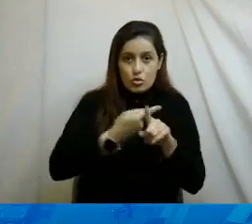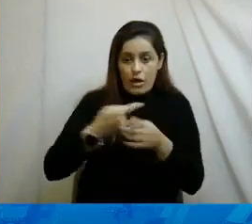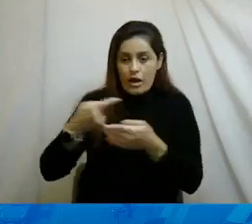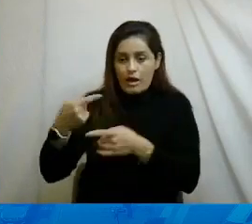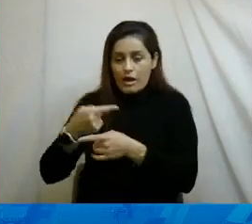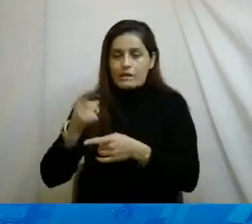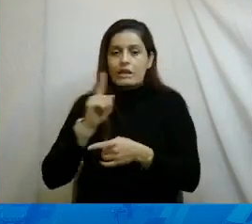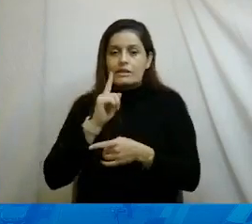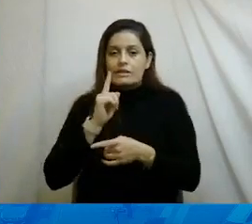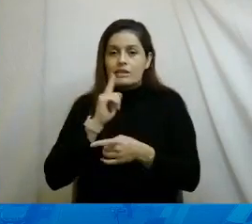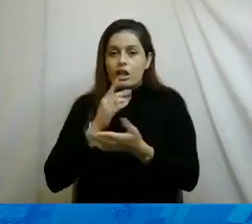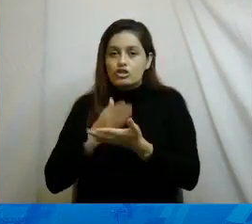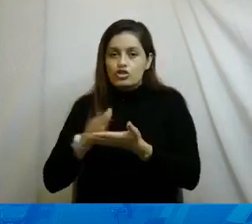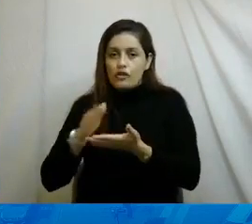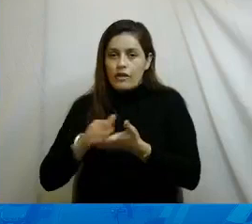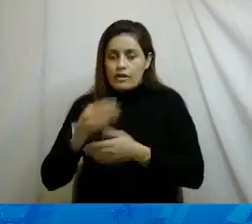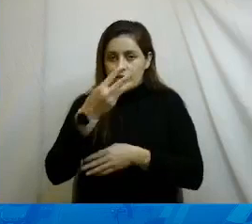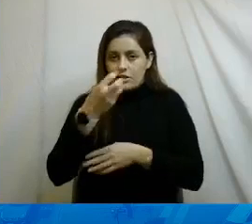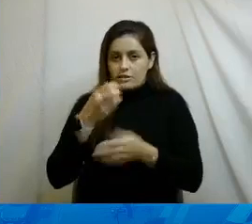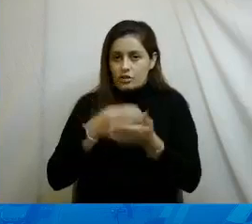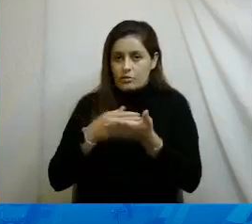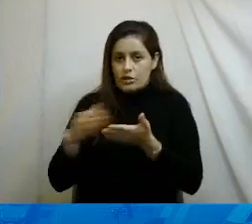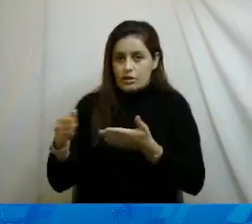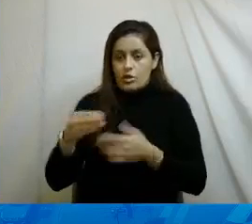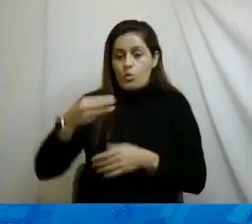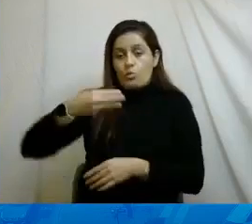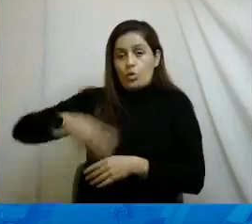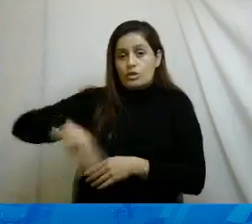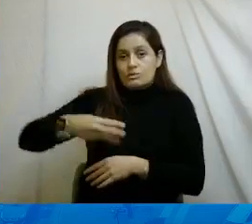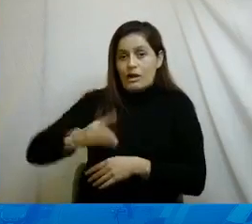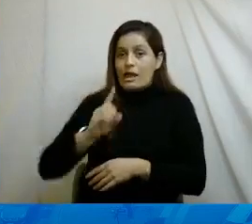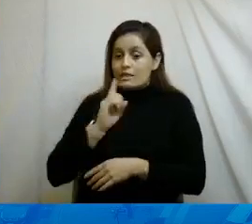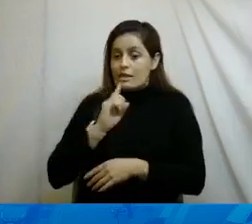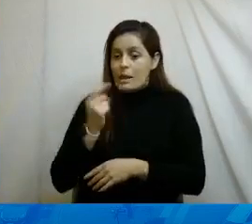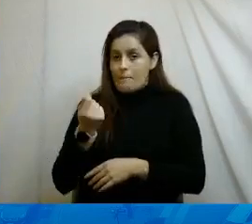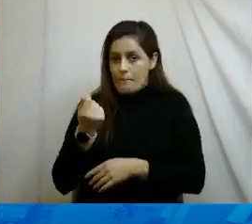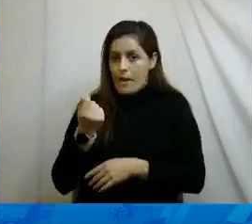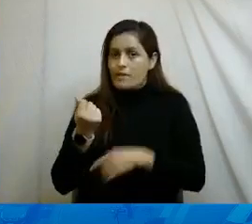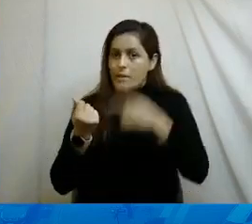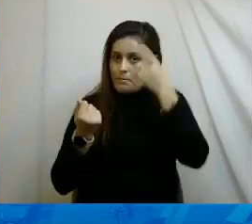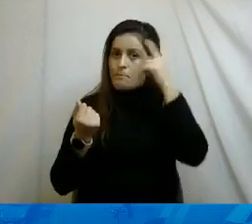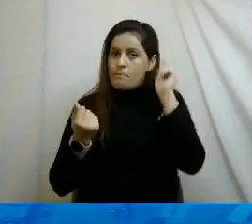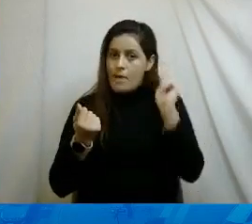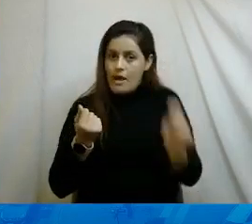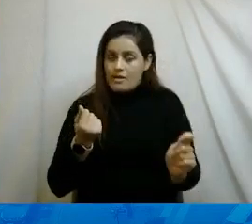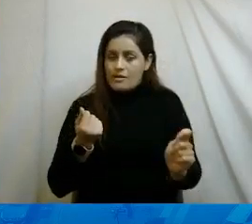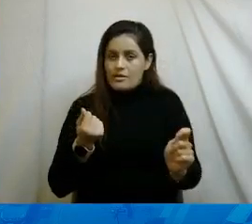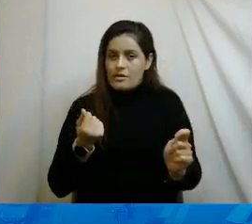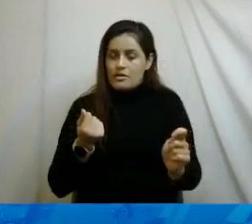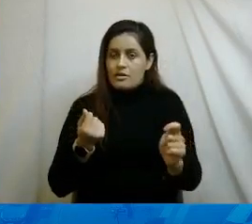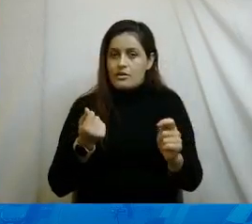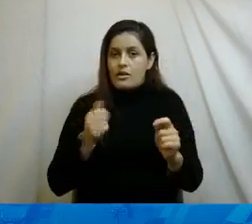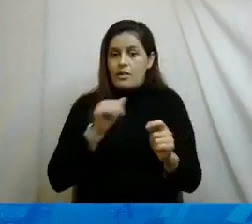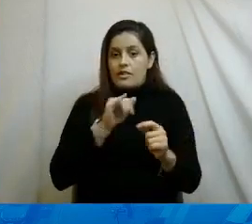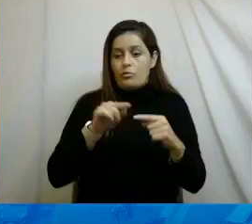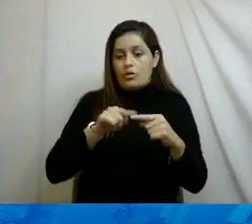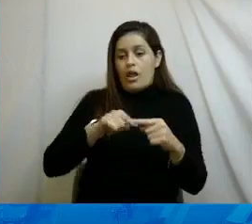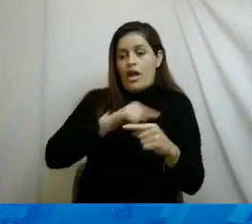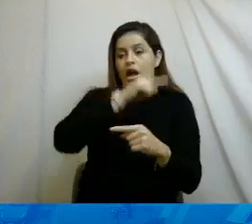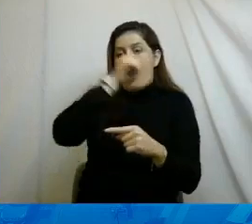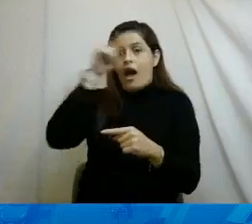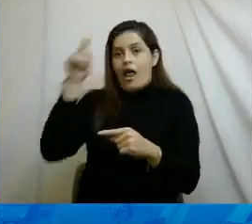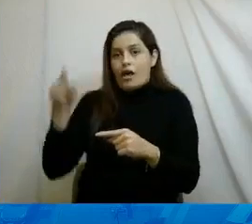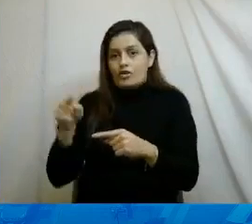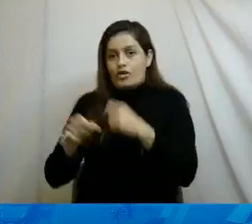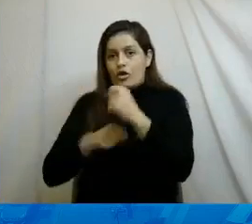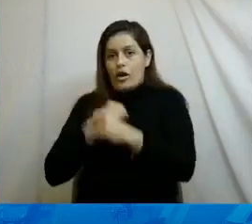superávit de 300 millones. Es decir, el municipio tiene la plata para pagar esa deuda, que al pasar de un año al otro pasa como deuda flotante.